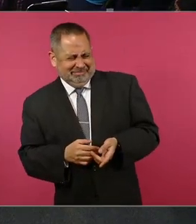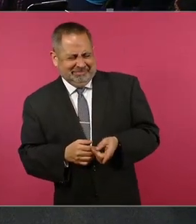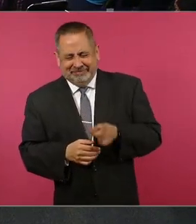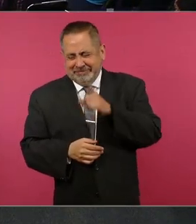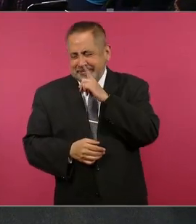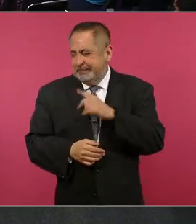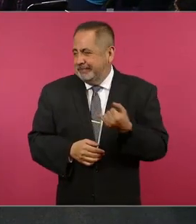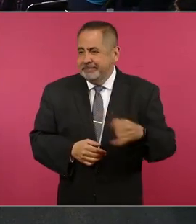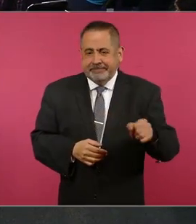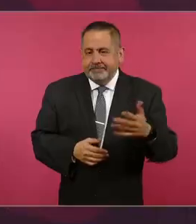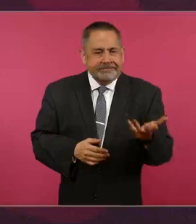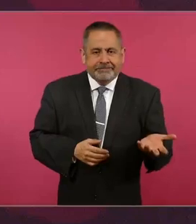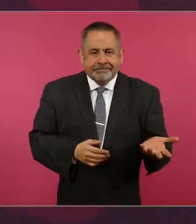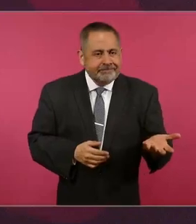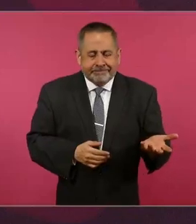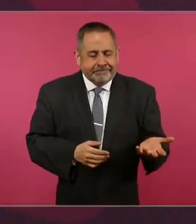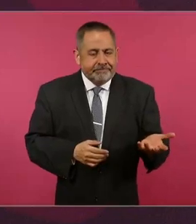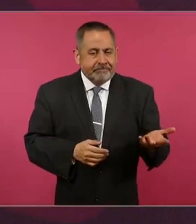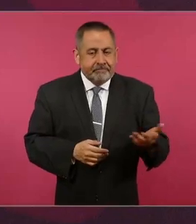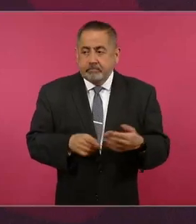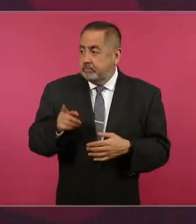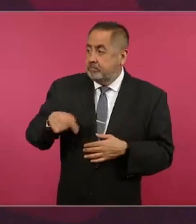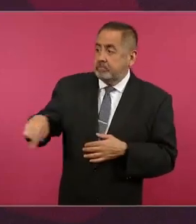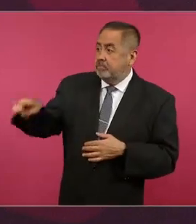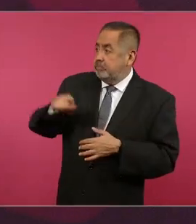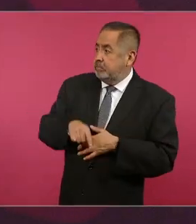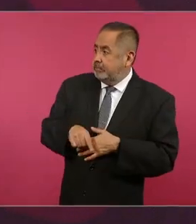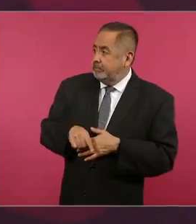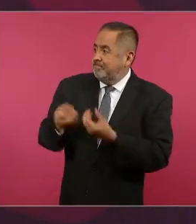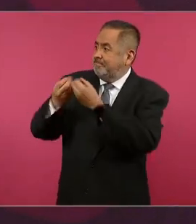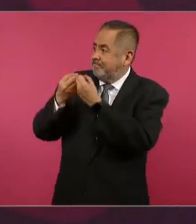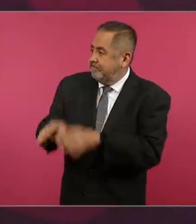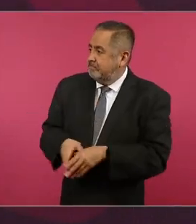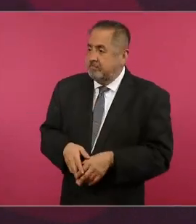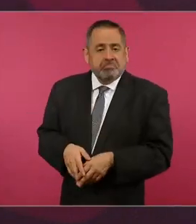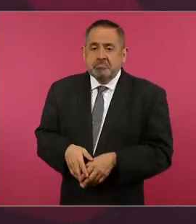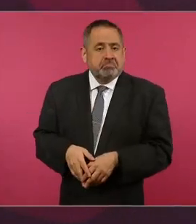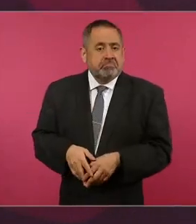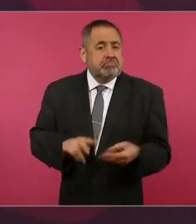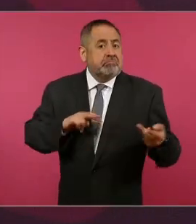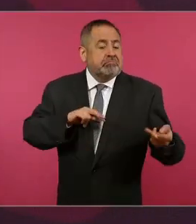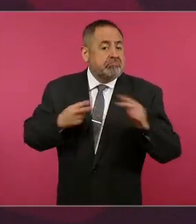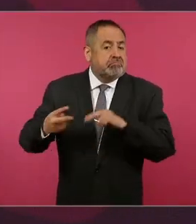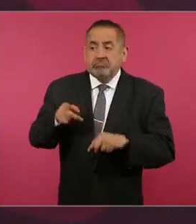de debilitar el movimiento de transformación lo fortalece